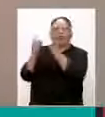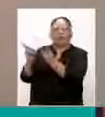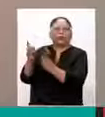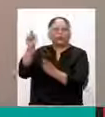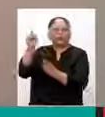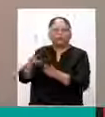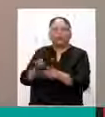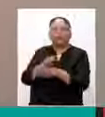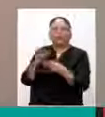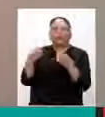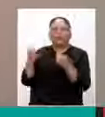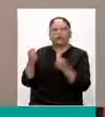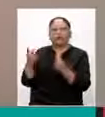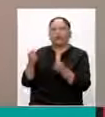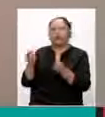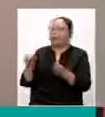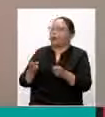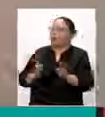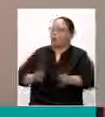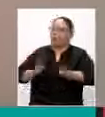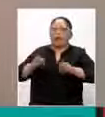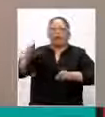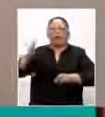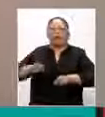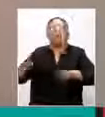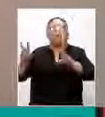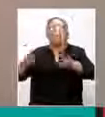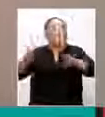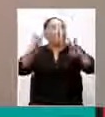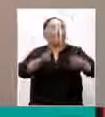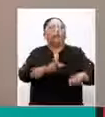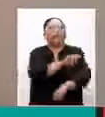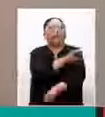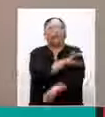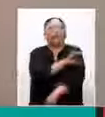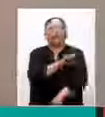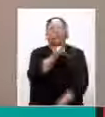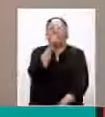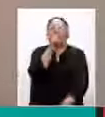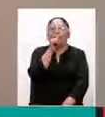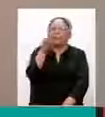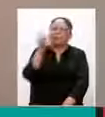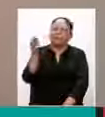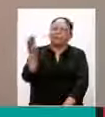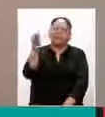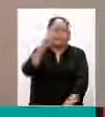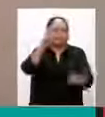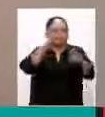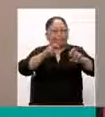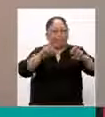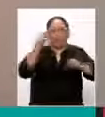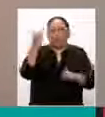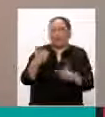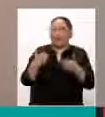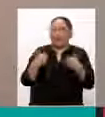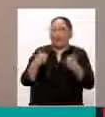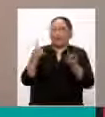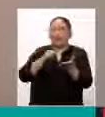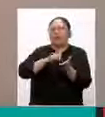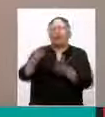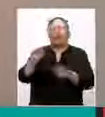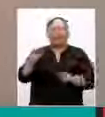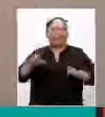las fiscalizaciones y los controles. Lo mismo en el caso de los costos en medicamentos e insumos médicos, que en